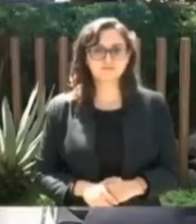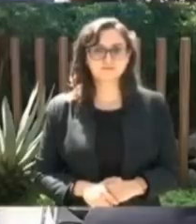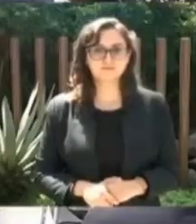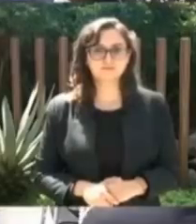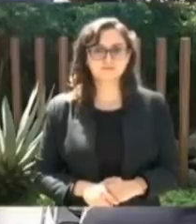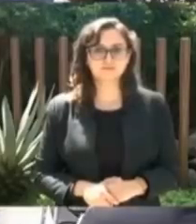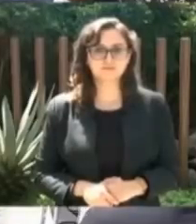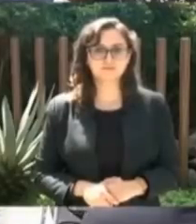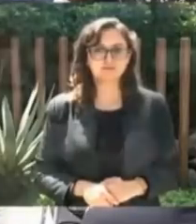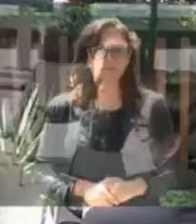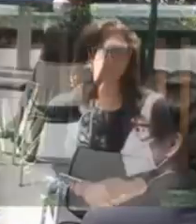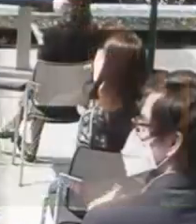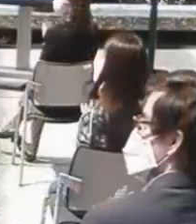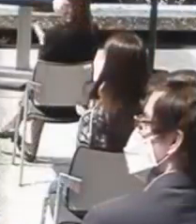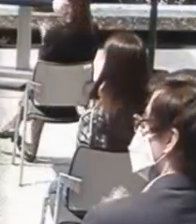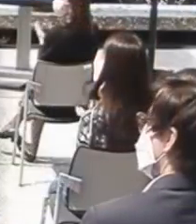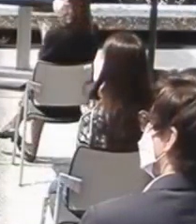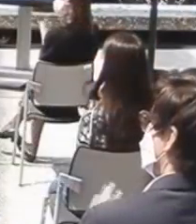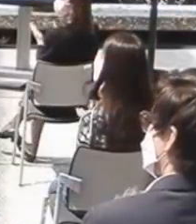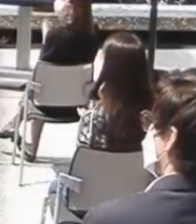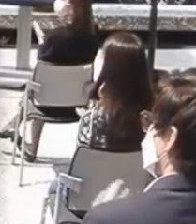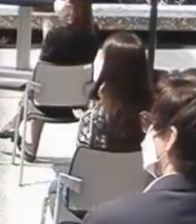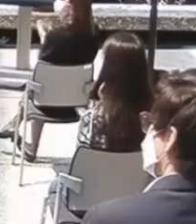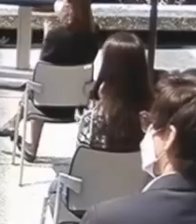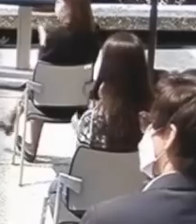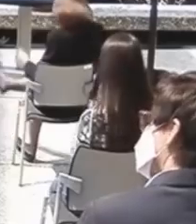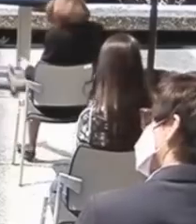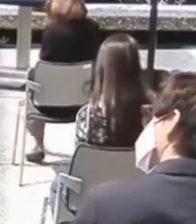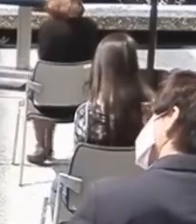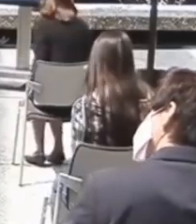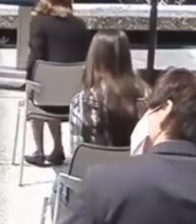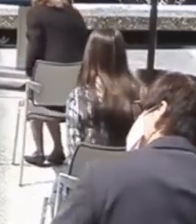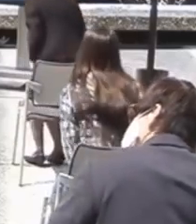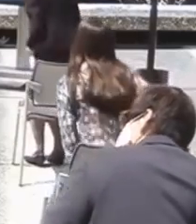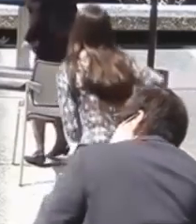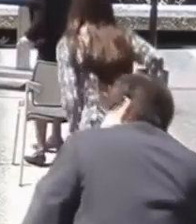Invitamos a ustedes ponerse de pie